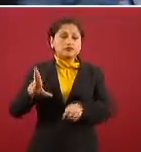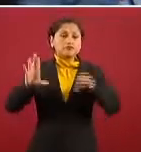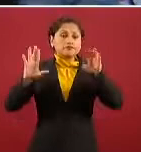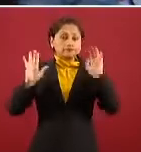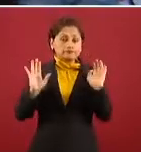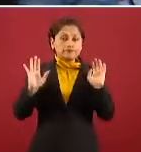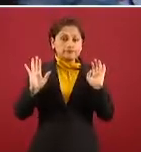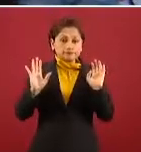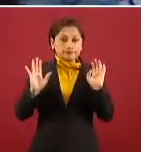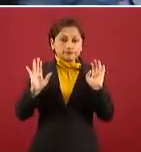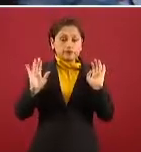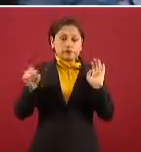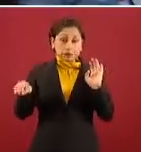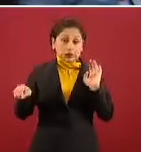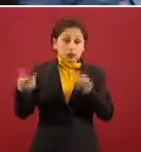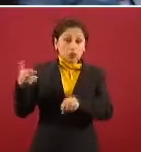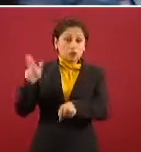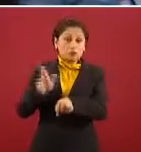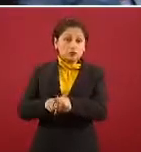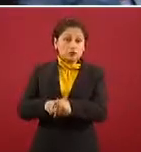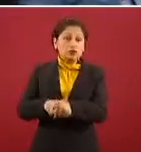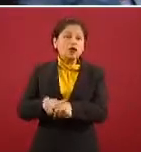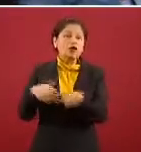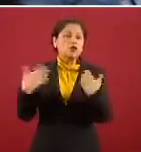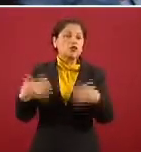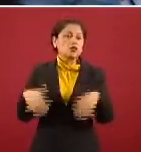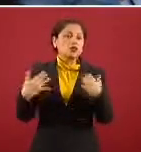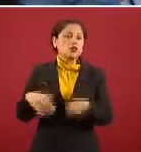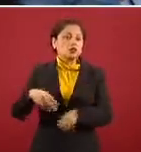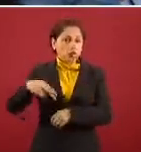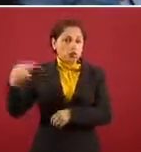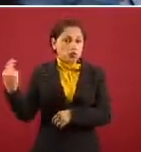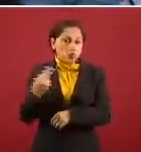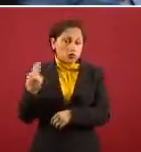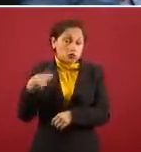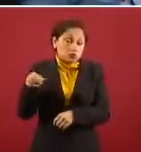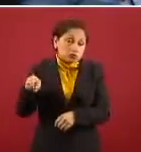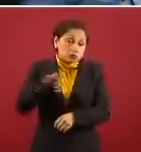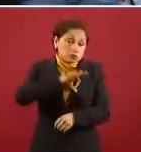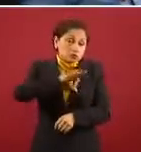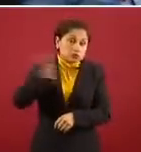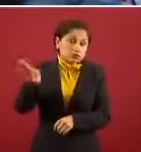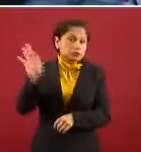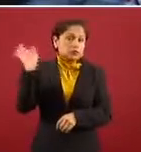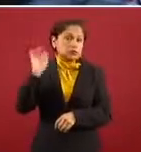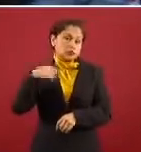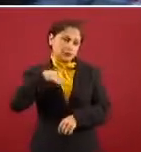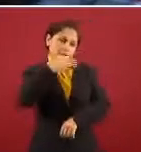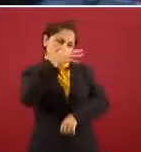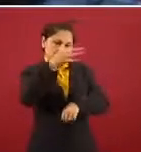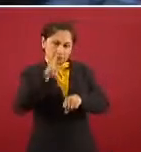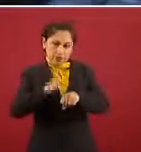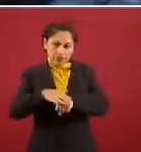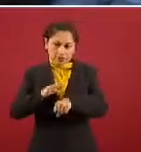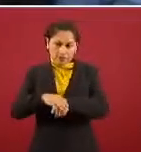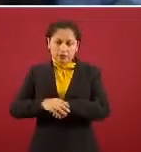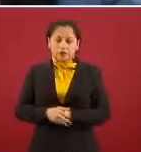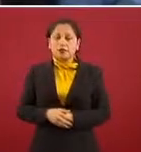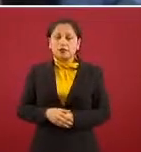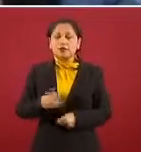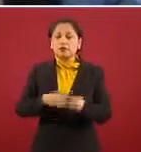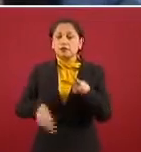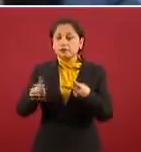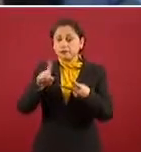mucho ese hospital para la zona del sureste del país. Mi primera pregunta, señor